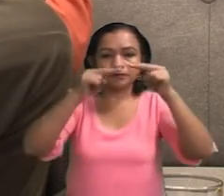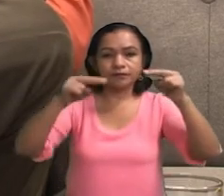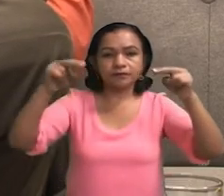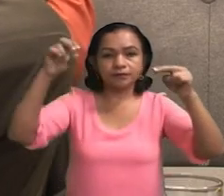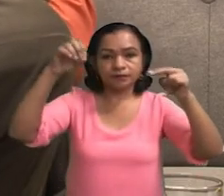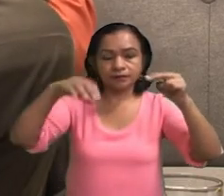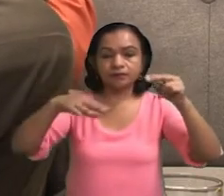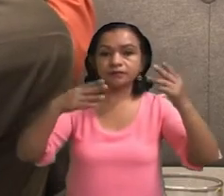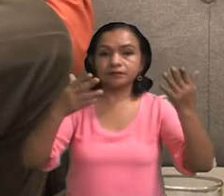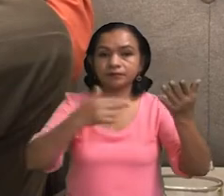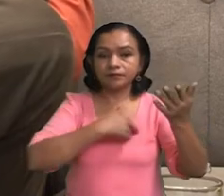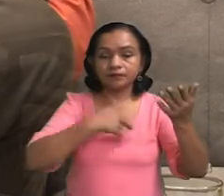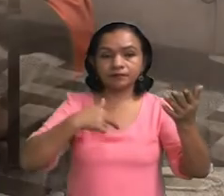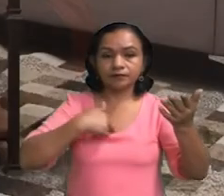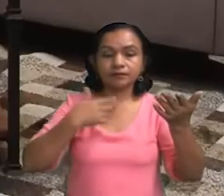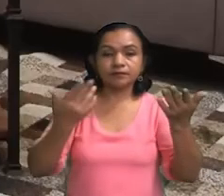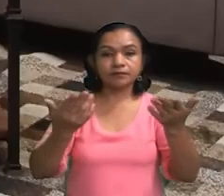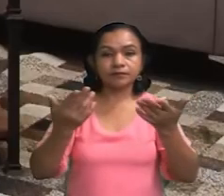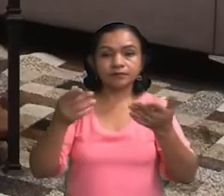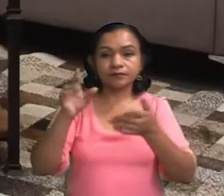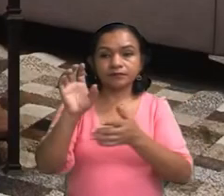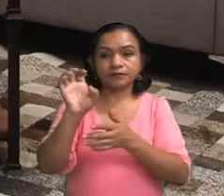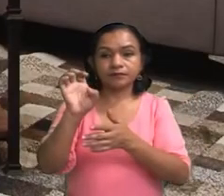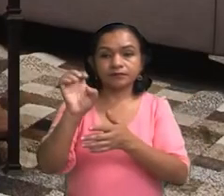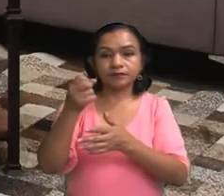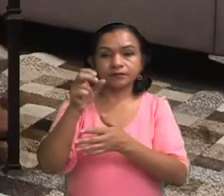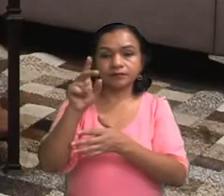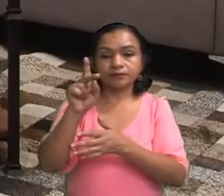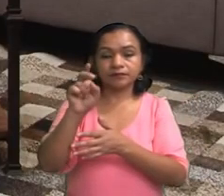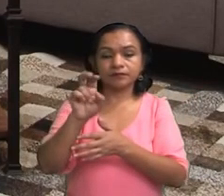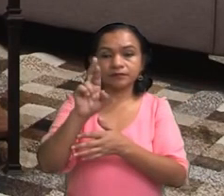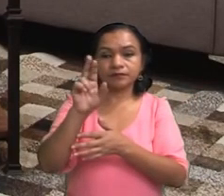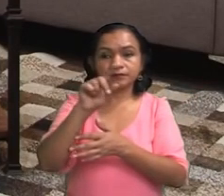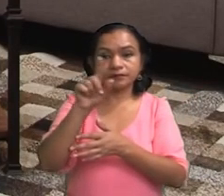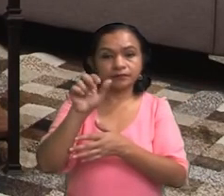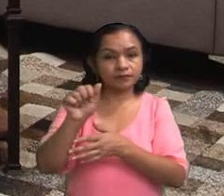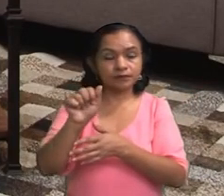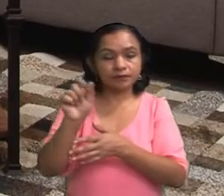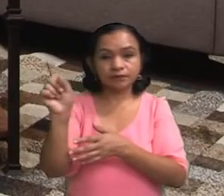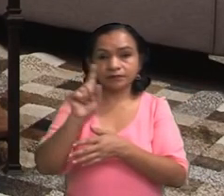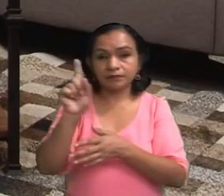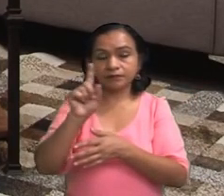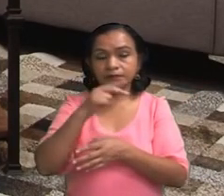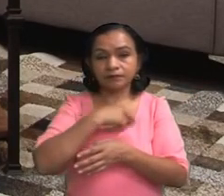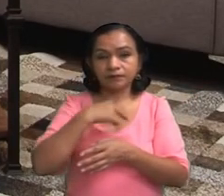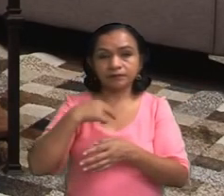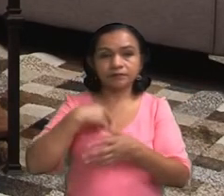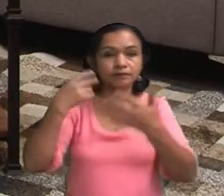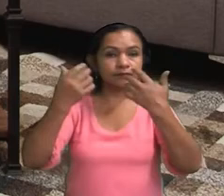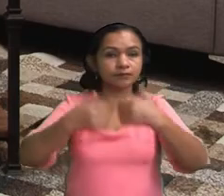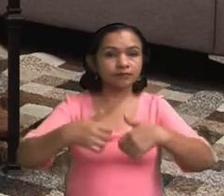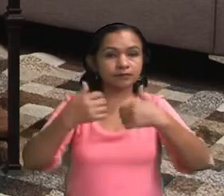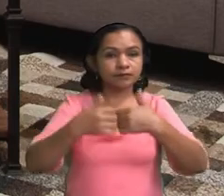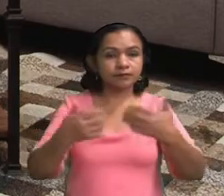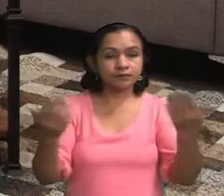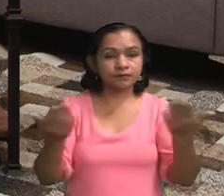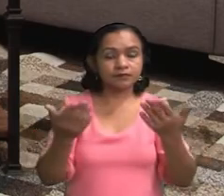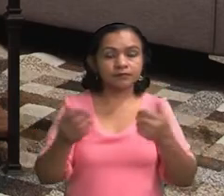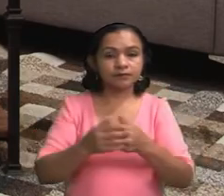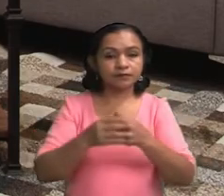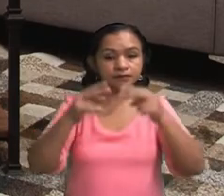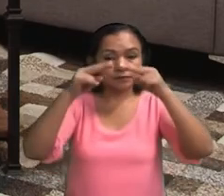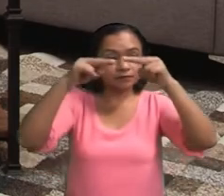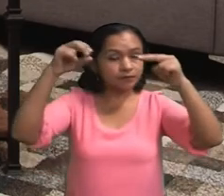eléctrica, precisamente en la zona de La Esperanza. Claro. Entonces, ya no es asunto de que vas a ir a poner una industria y que la luz no te